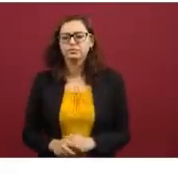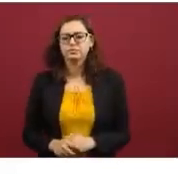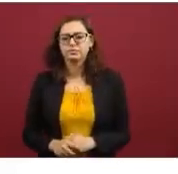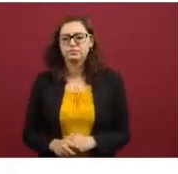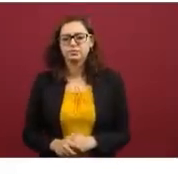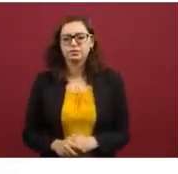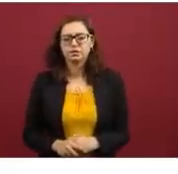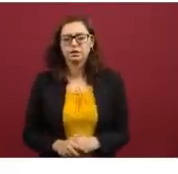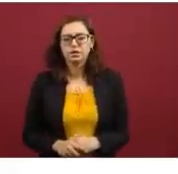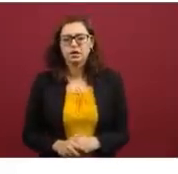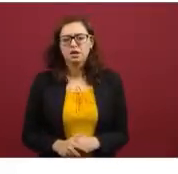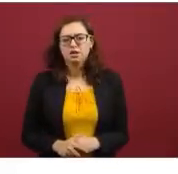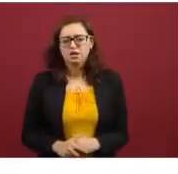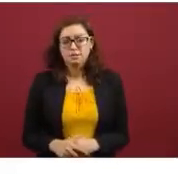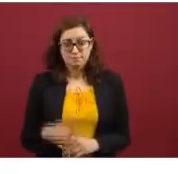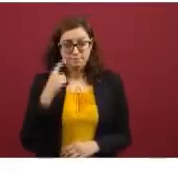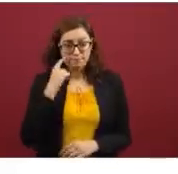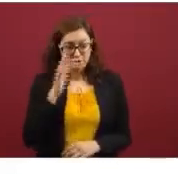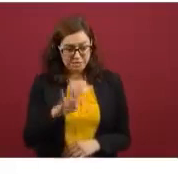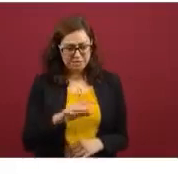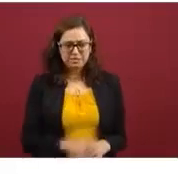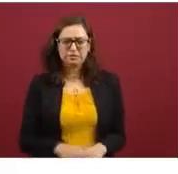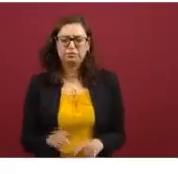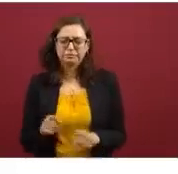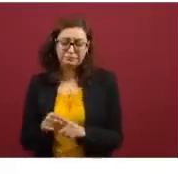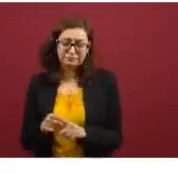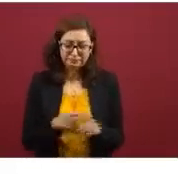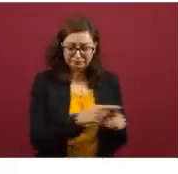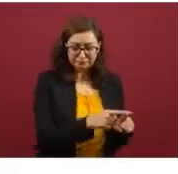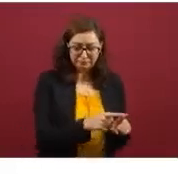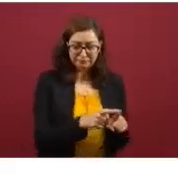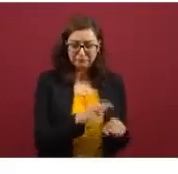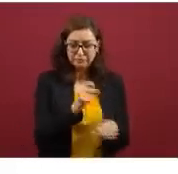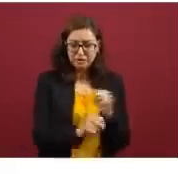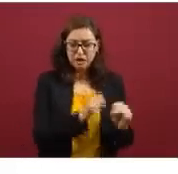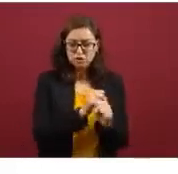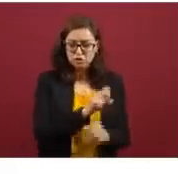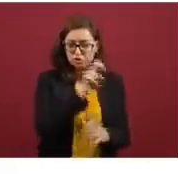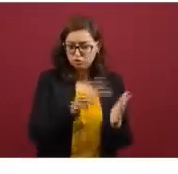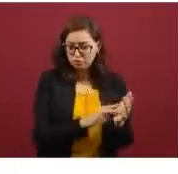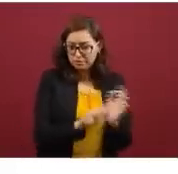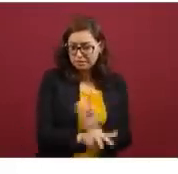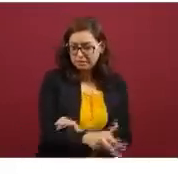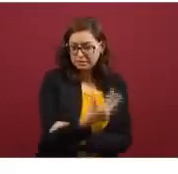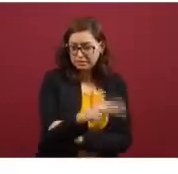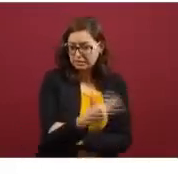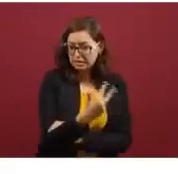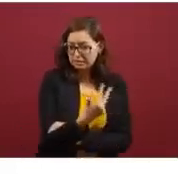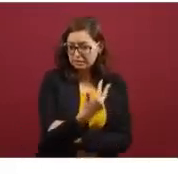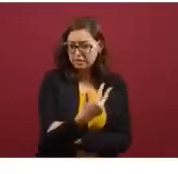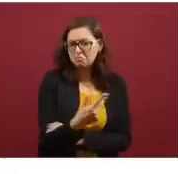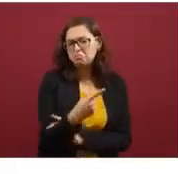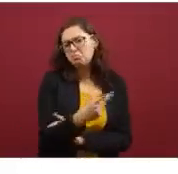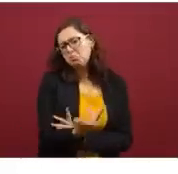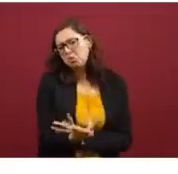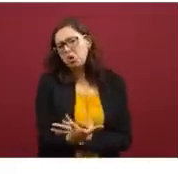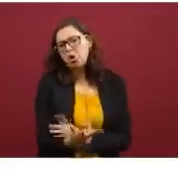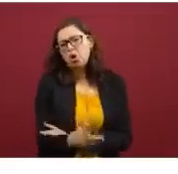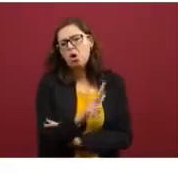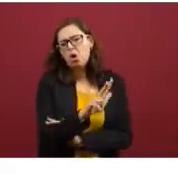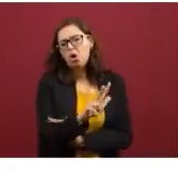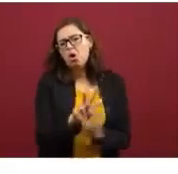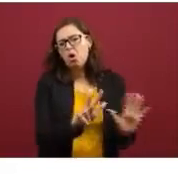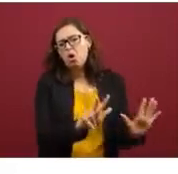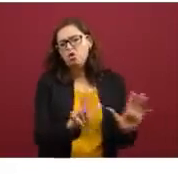Podemos ver que en el año 2013 el endeudamiento de Pemex ascendía a